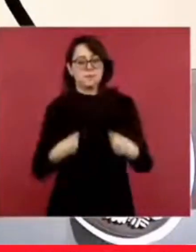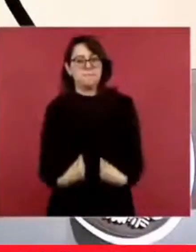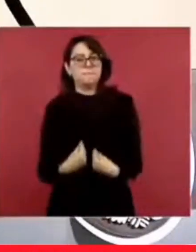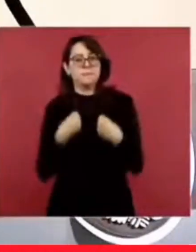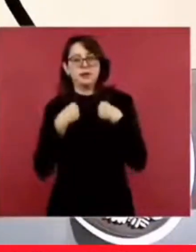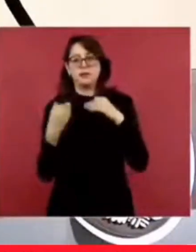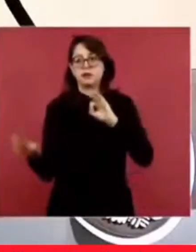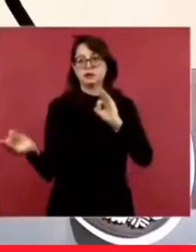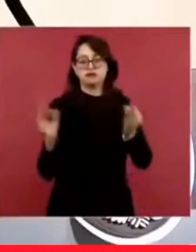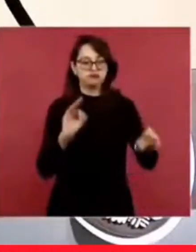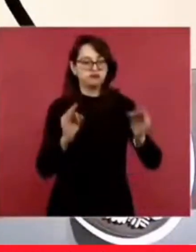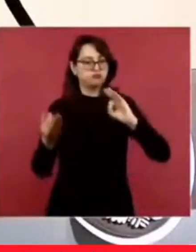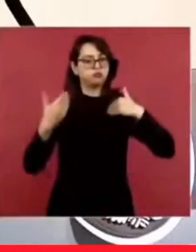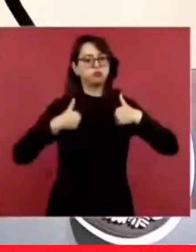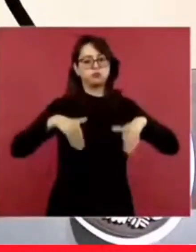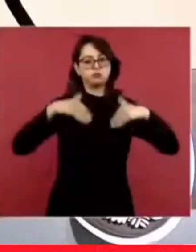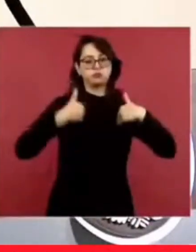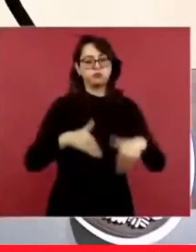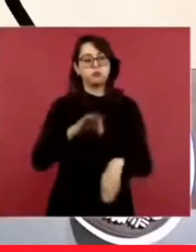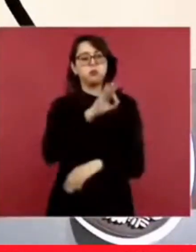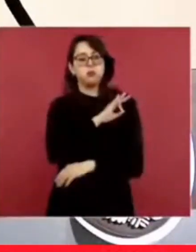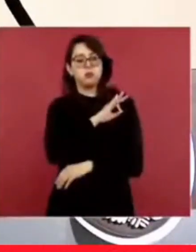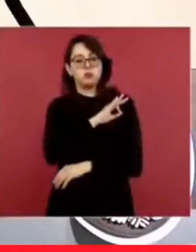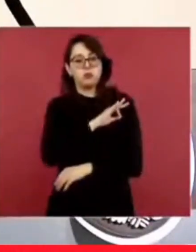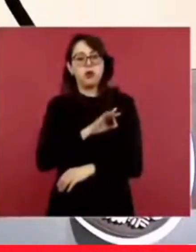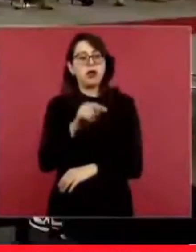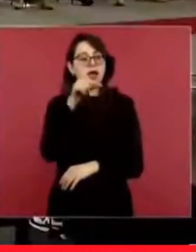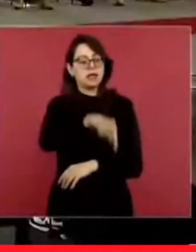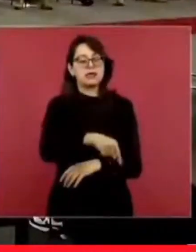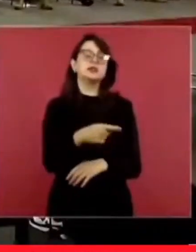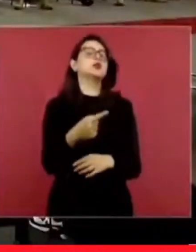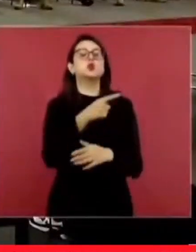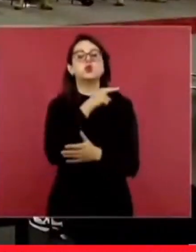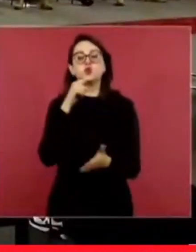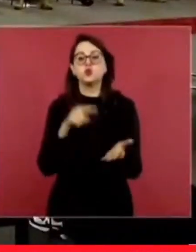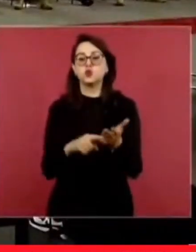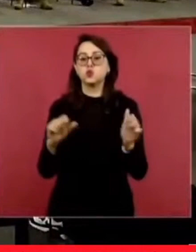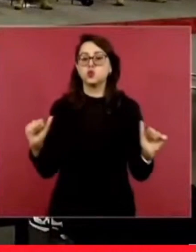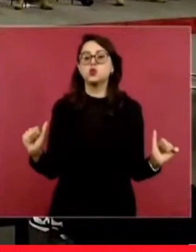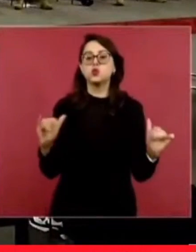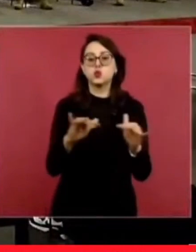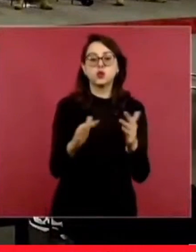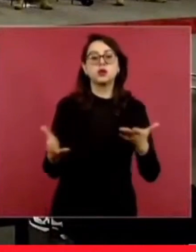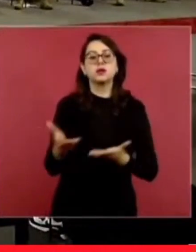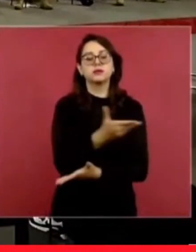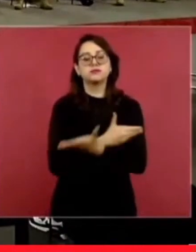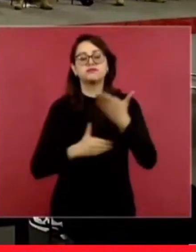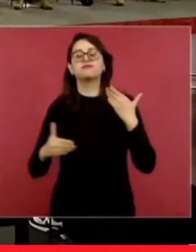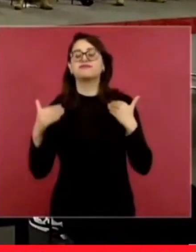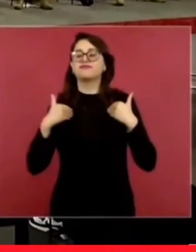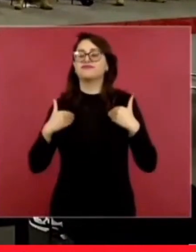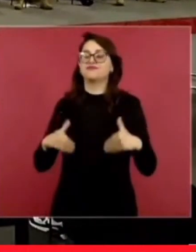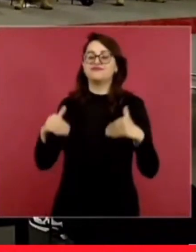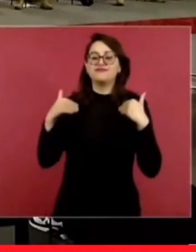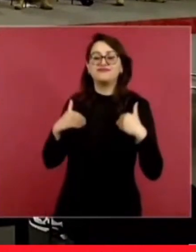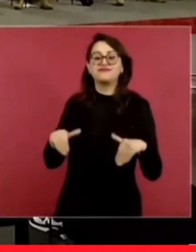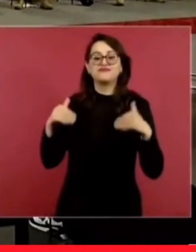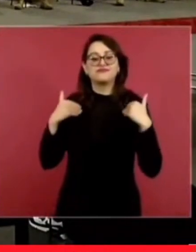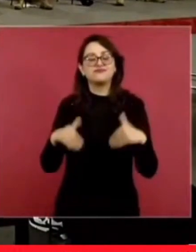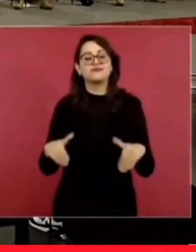una inversión histórica el parque será un espacio y un punto de reunión para el disfrute de las familias chetumaleñas con una arena